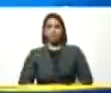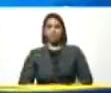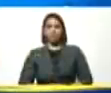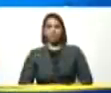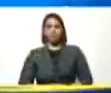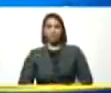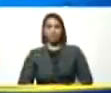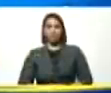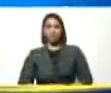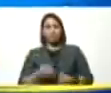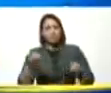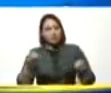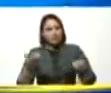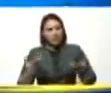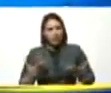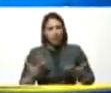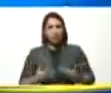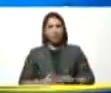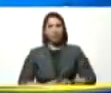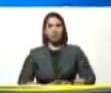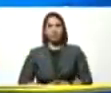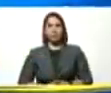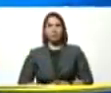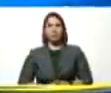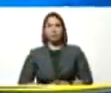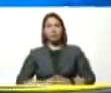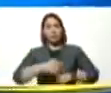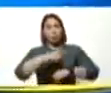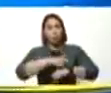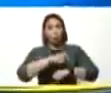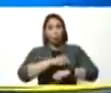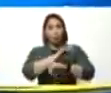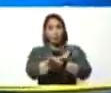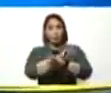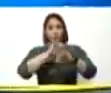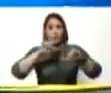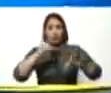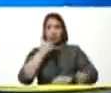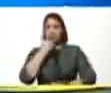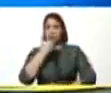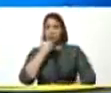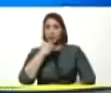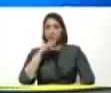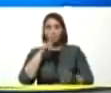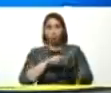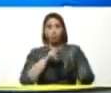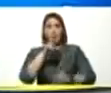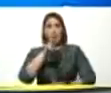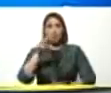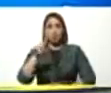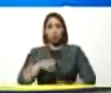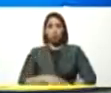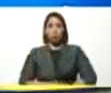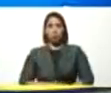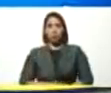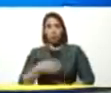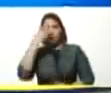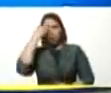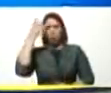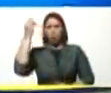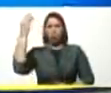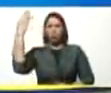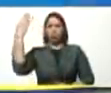Que nos traiga en estas horas finales del 2021, Dios nos entregue